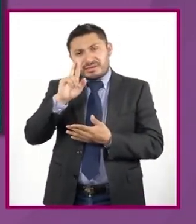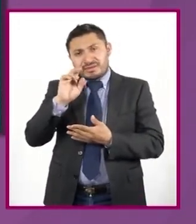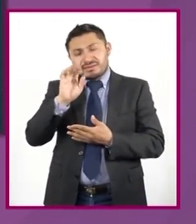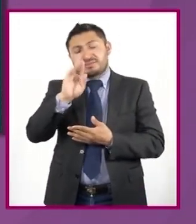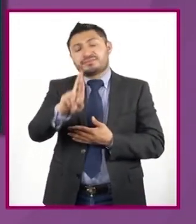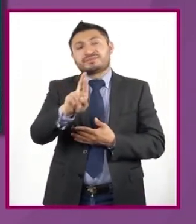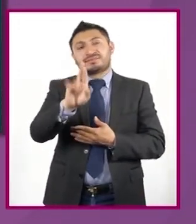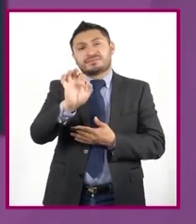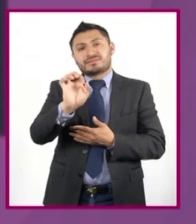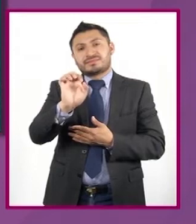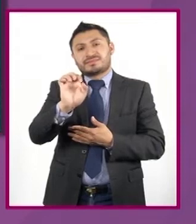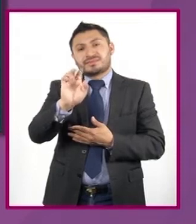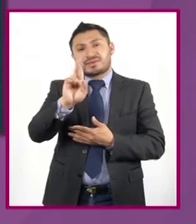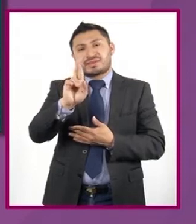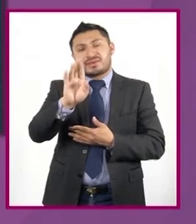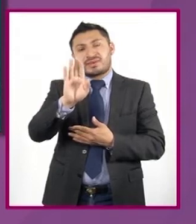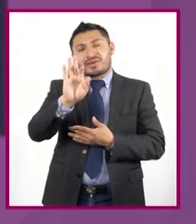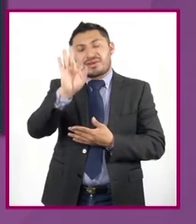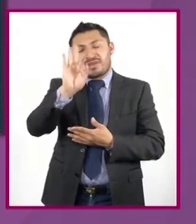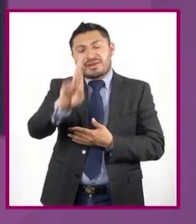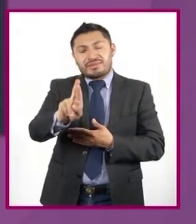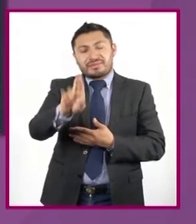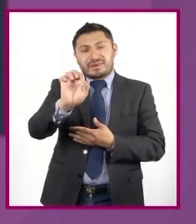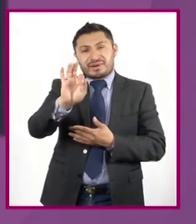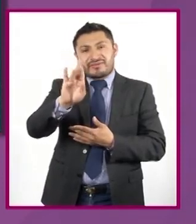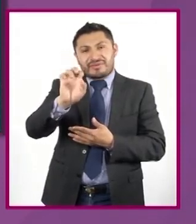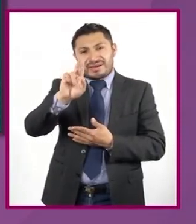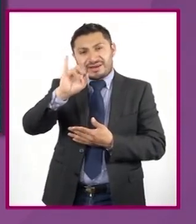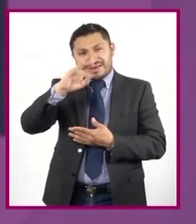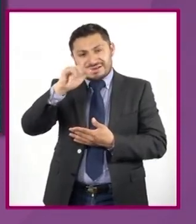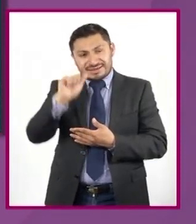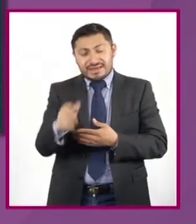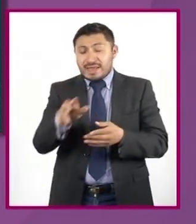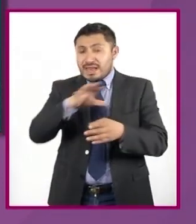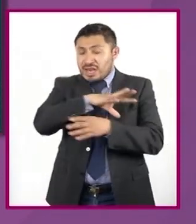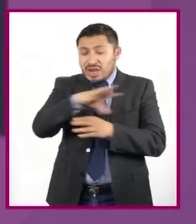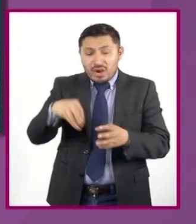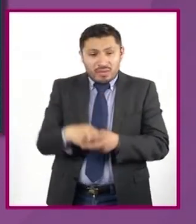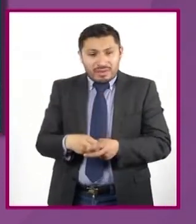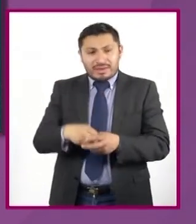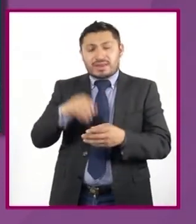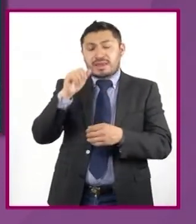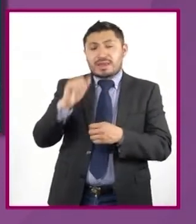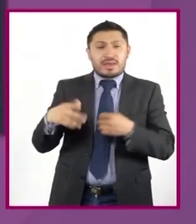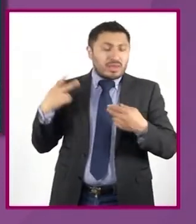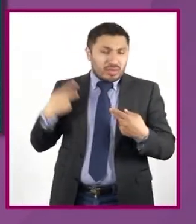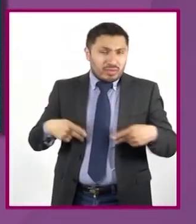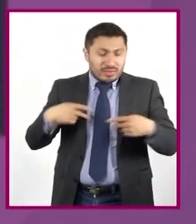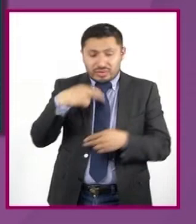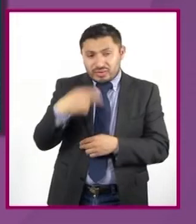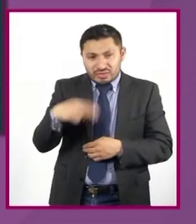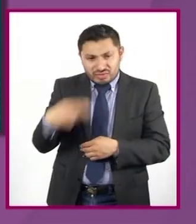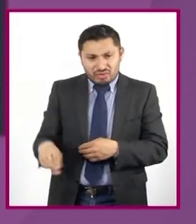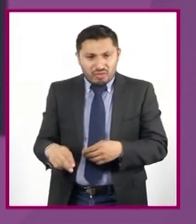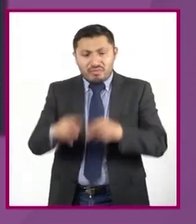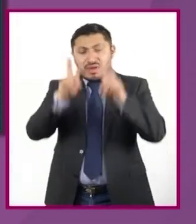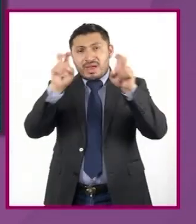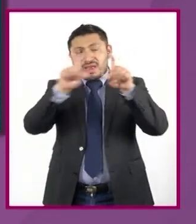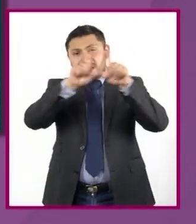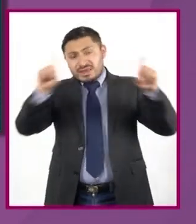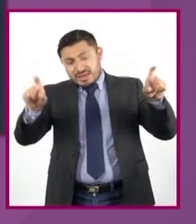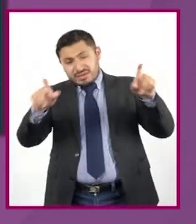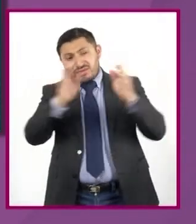bibliografía: autores, año de edición, título del libro, país, editorial